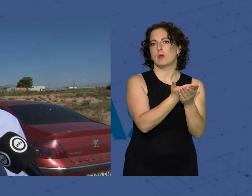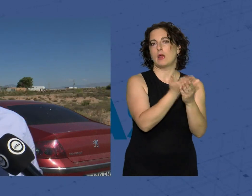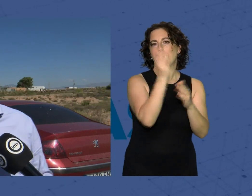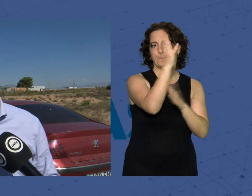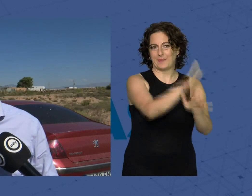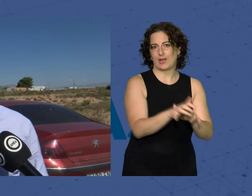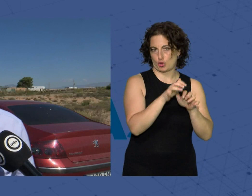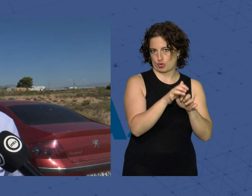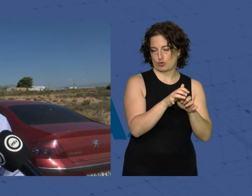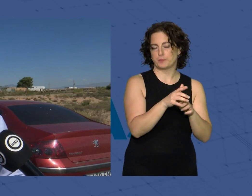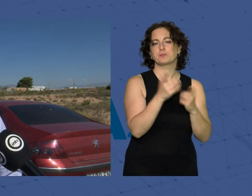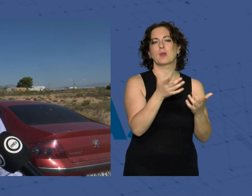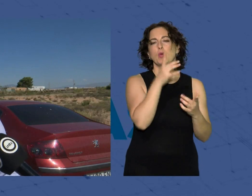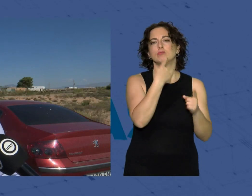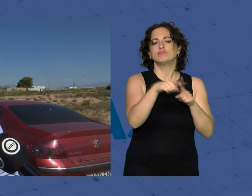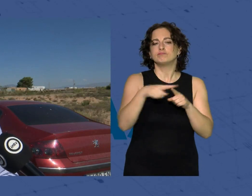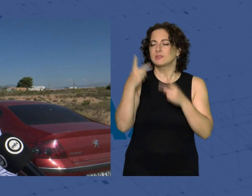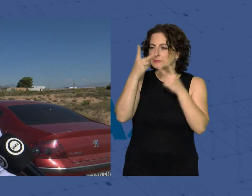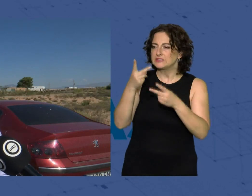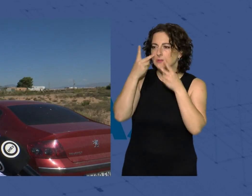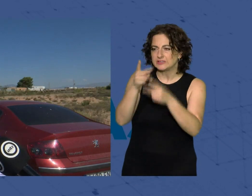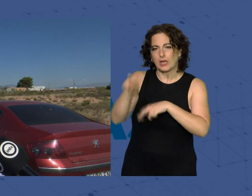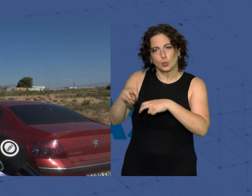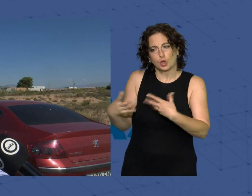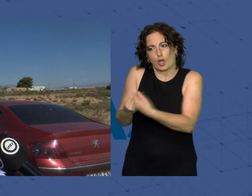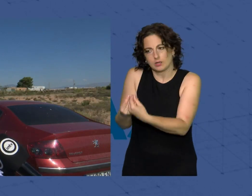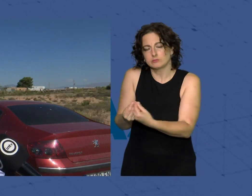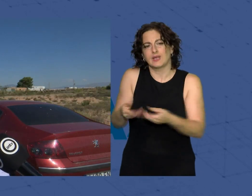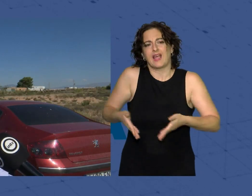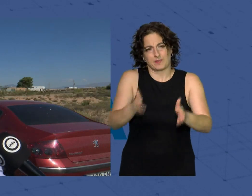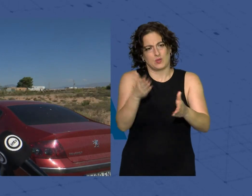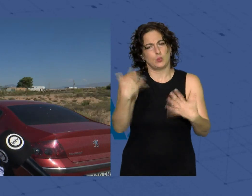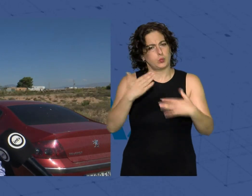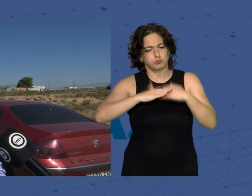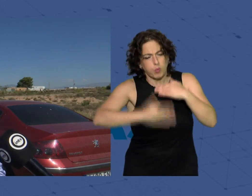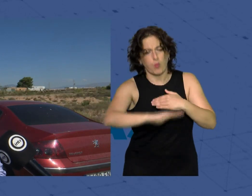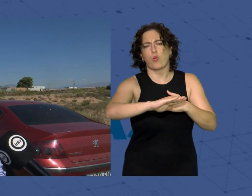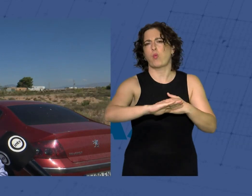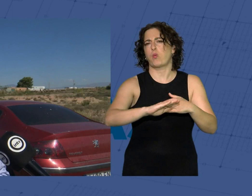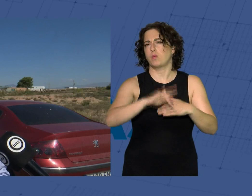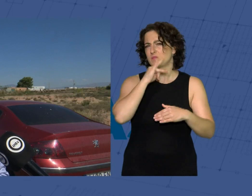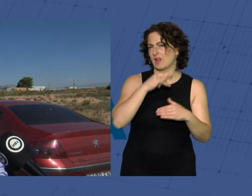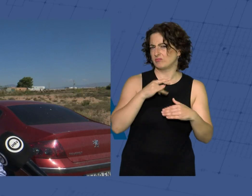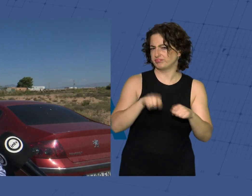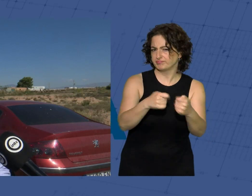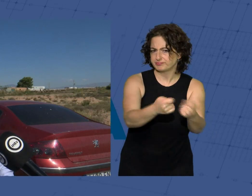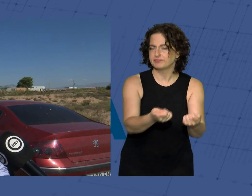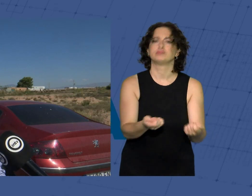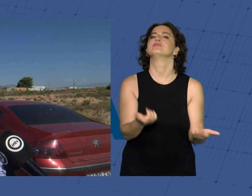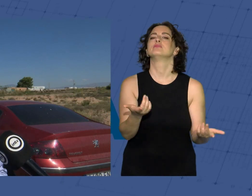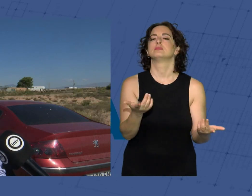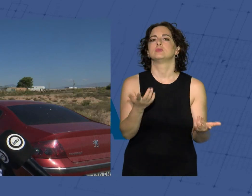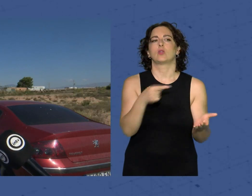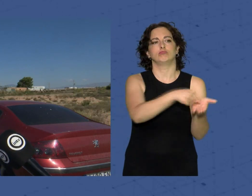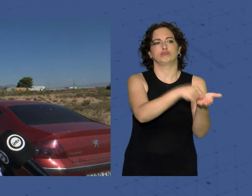porque es verdad que en las distintas visitas que hicimos con los agricultores el camino presentaba numerosos socavones y bueno pues instamos al